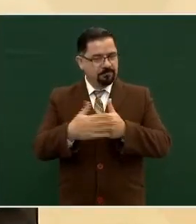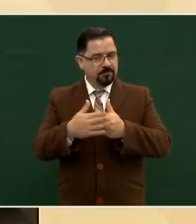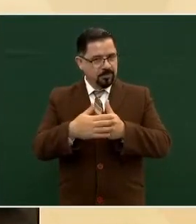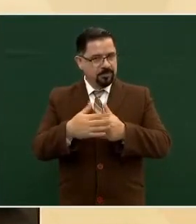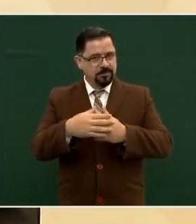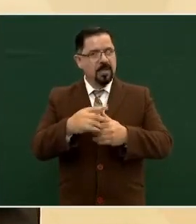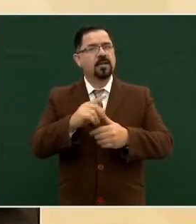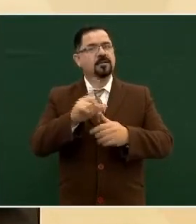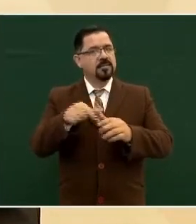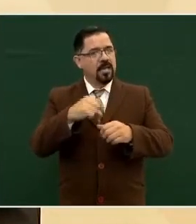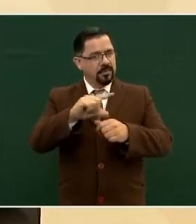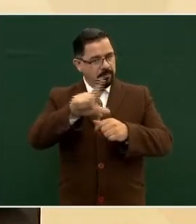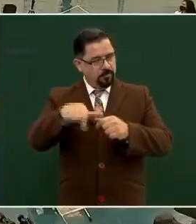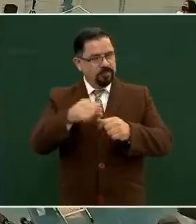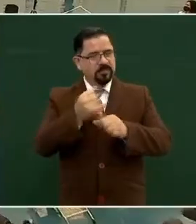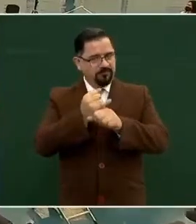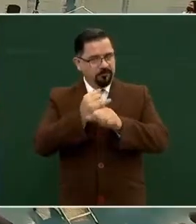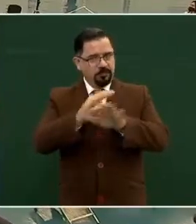la próxima ya informamos